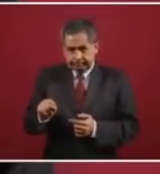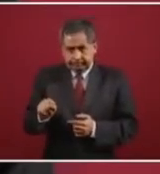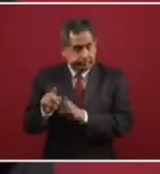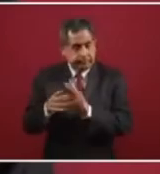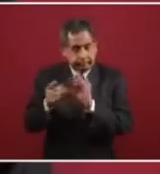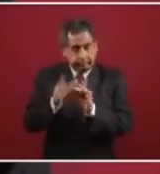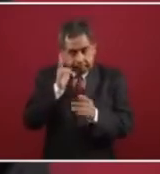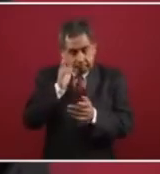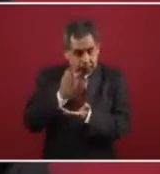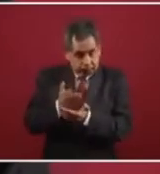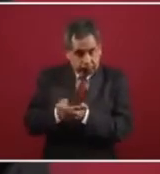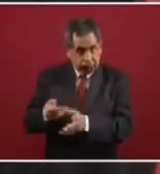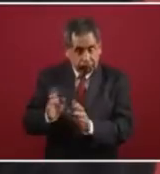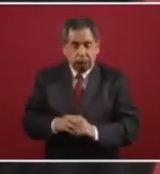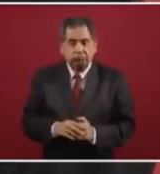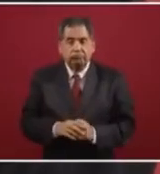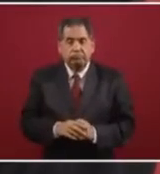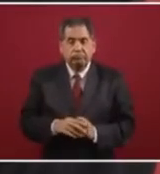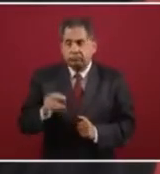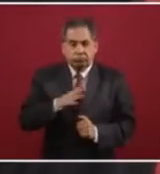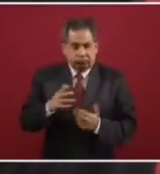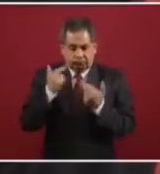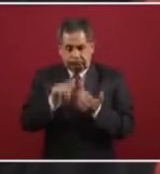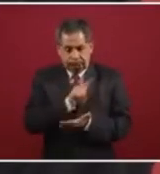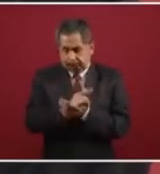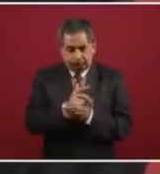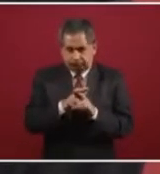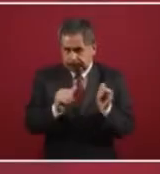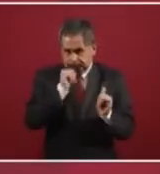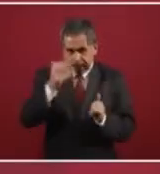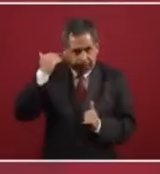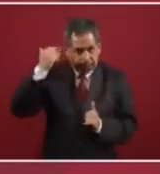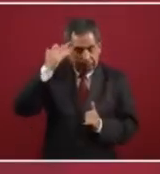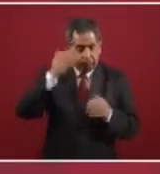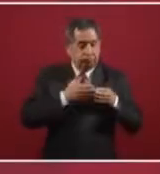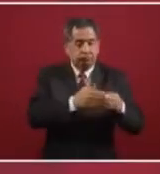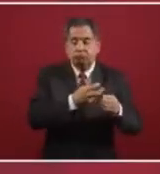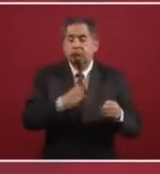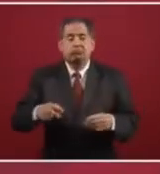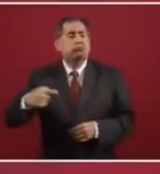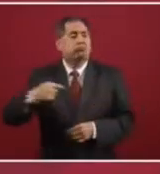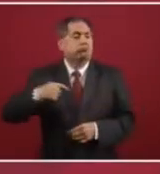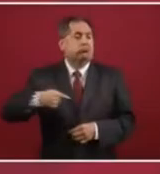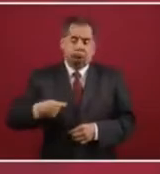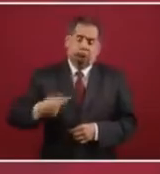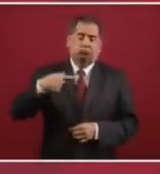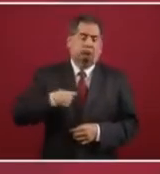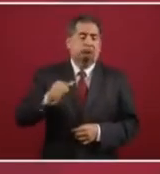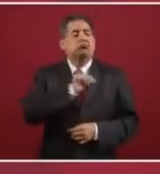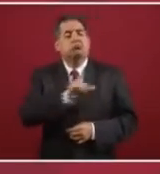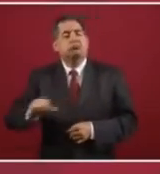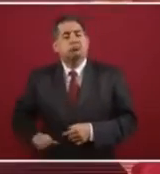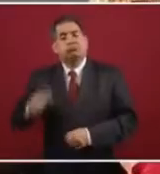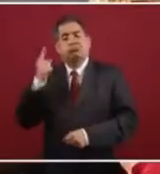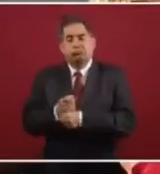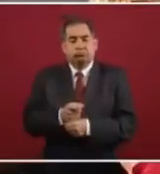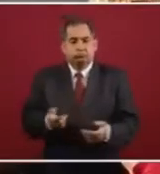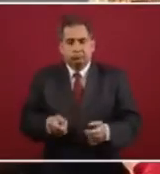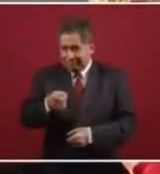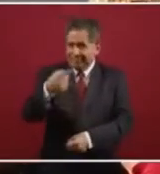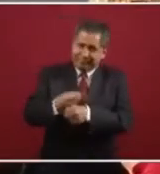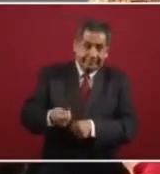porque eso se puede probar, no había ningún fundamento legal, se autonombró alcalde. Fue el primer